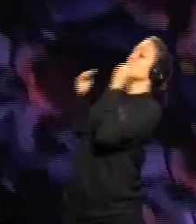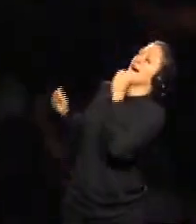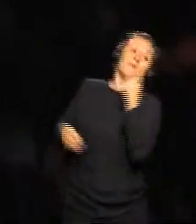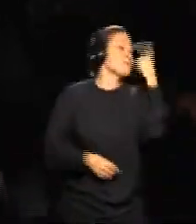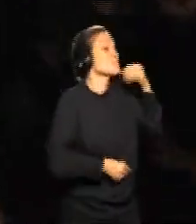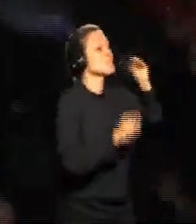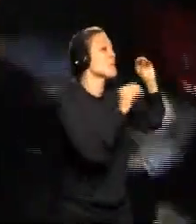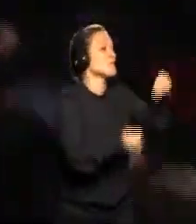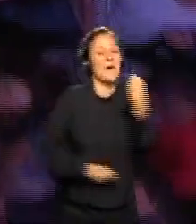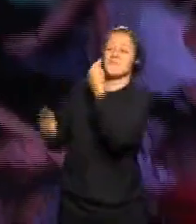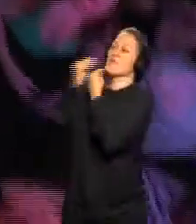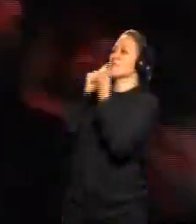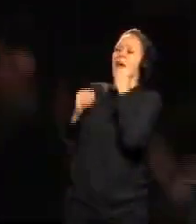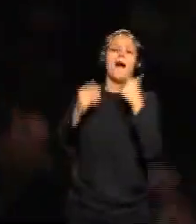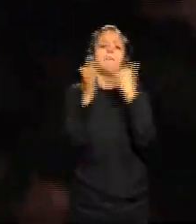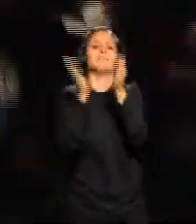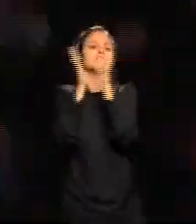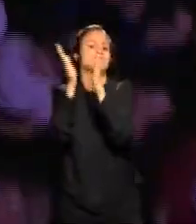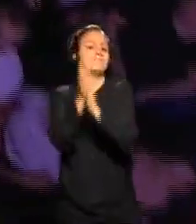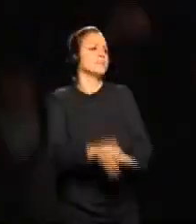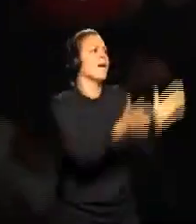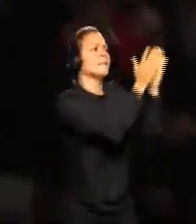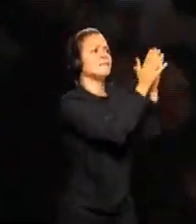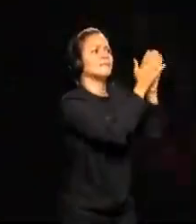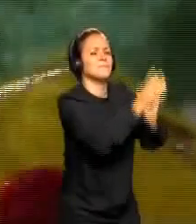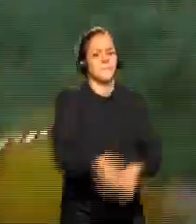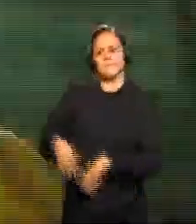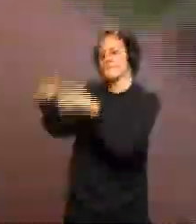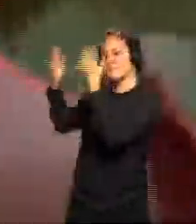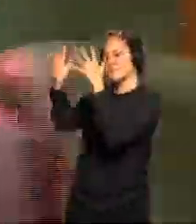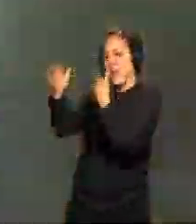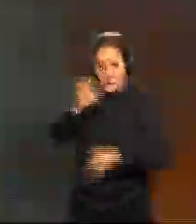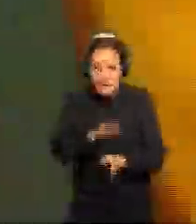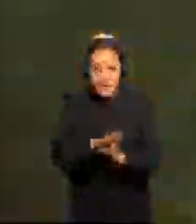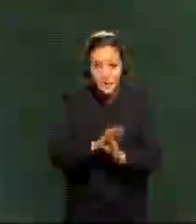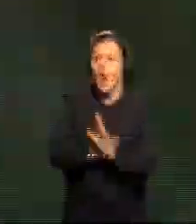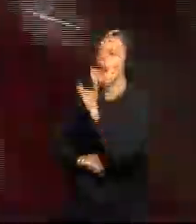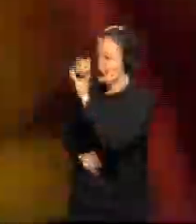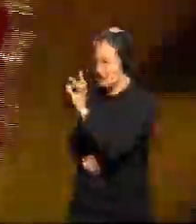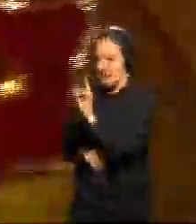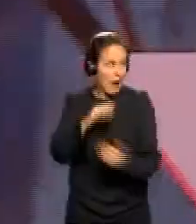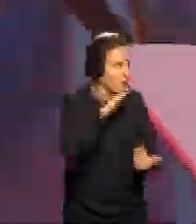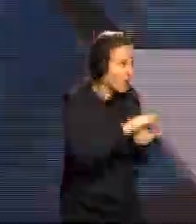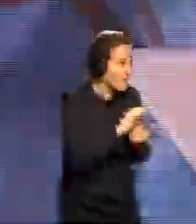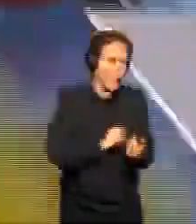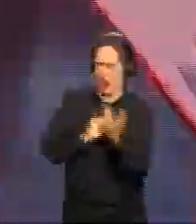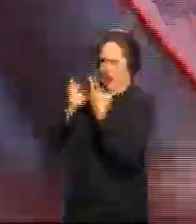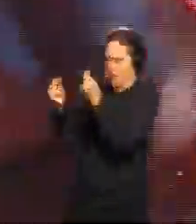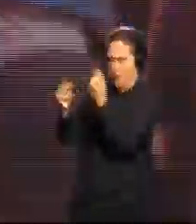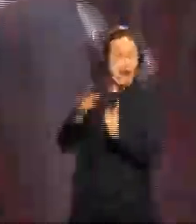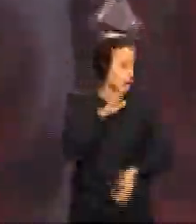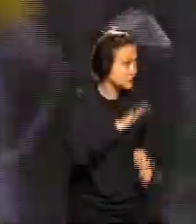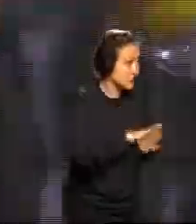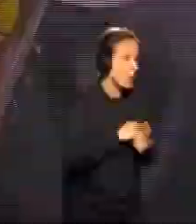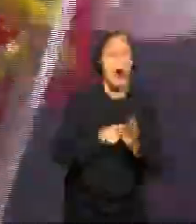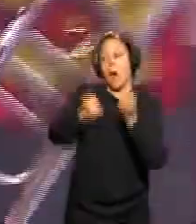un besito, una palmadita, una palmadita. ¿A seguimos? Así. ¿A paramos? A no. ¿A